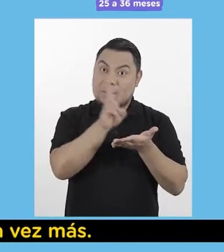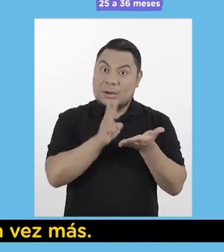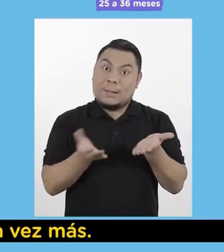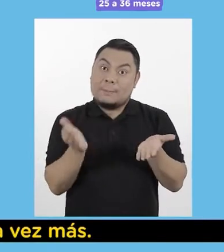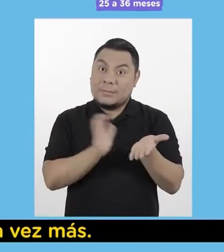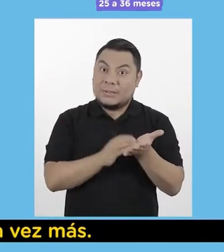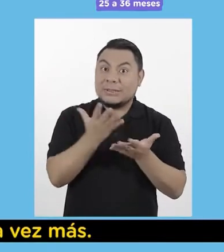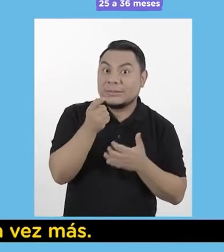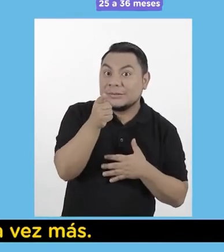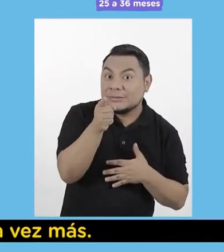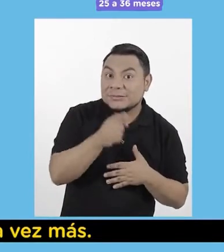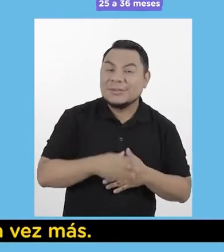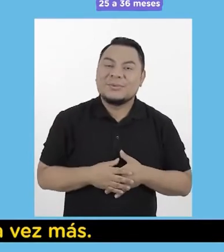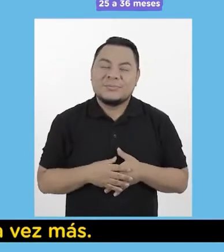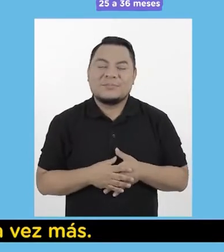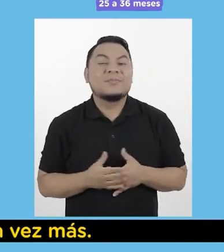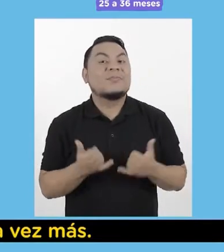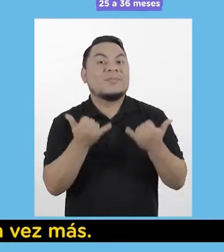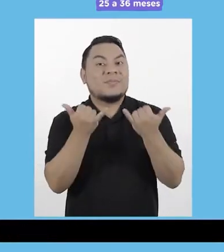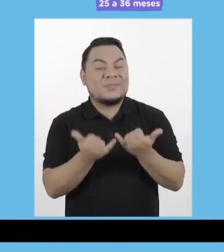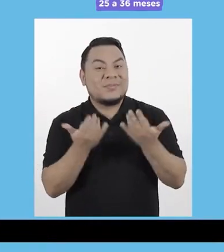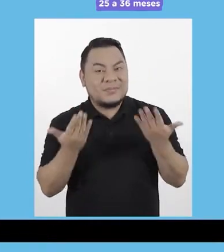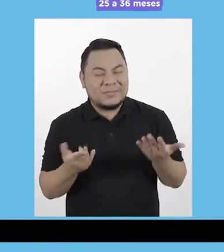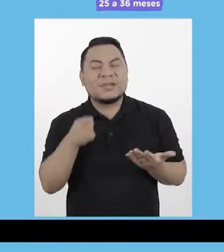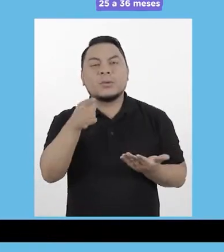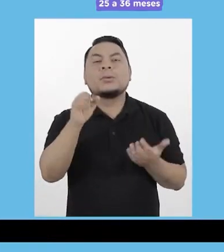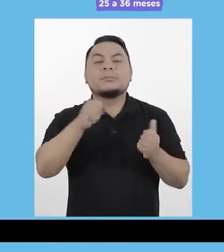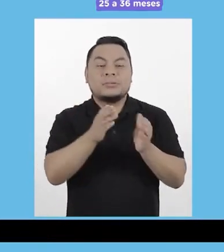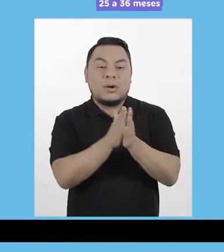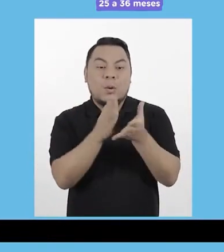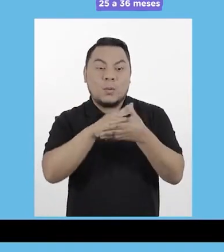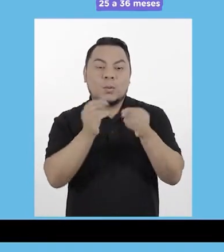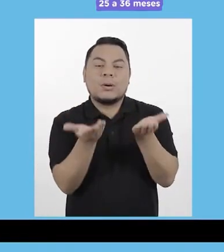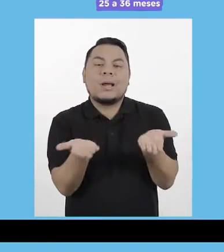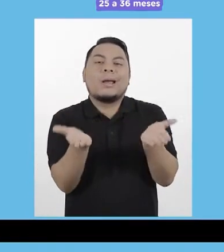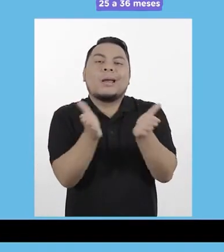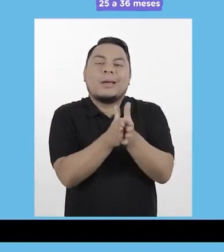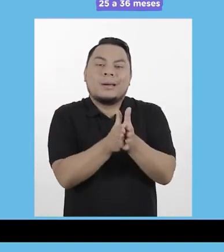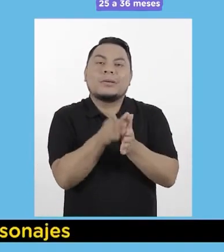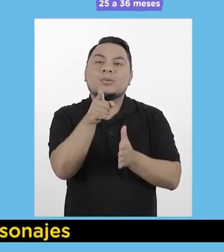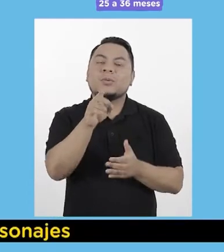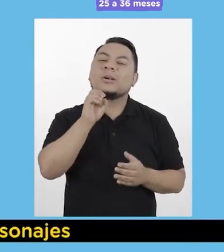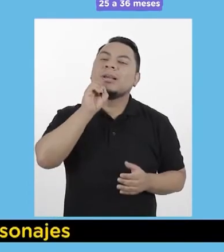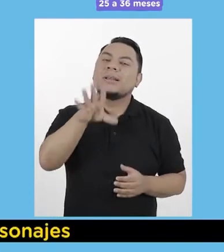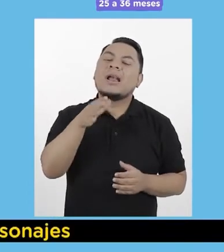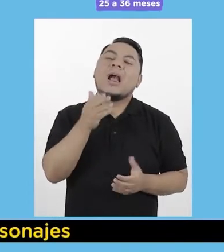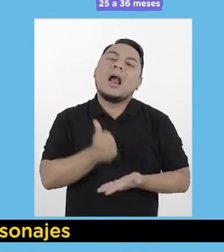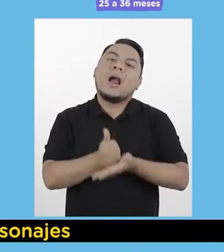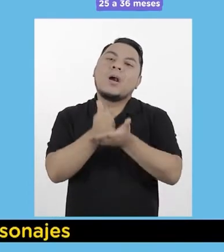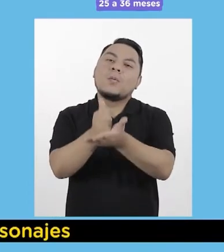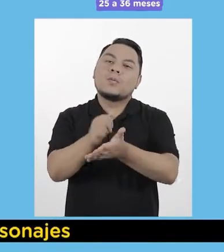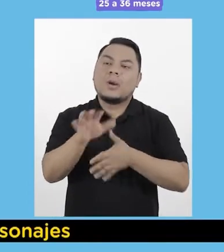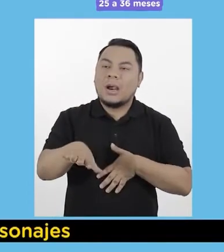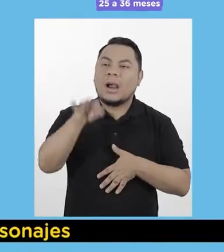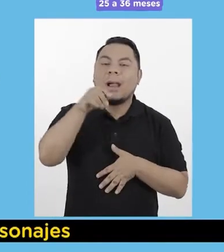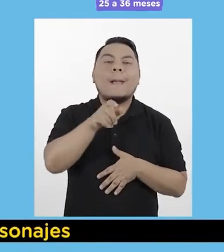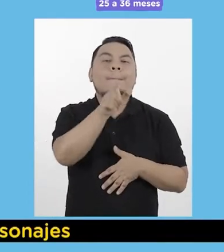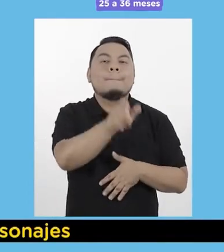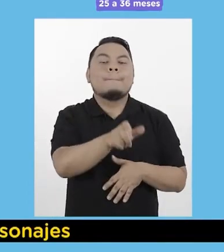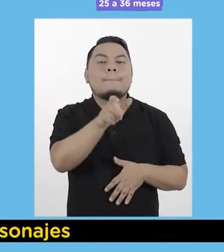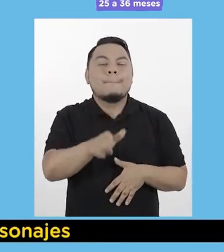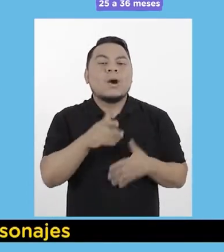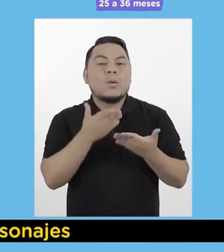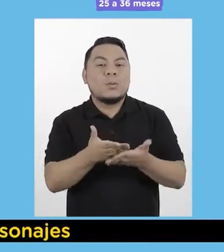se lo leas una vez más. Ahora, cierra el cuento y dile que te ayude a